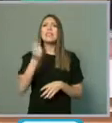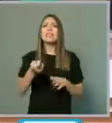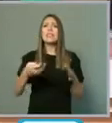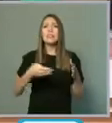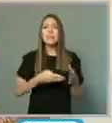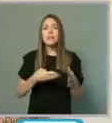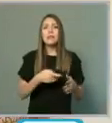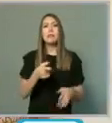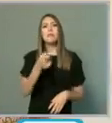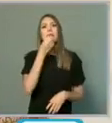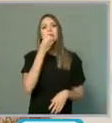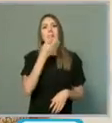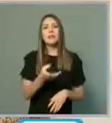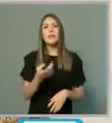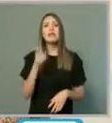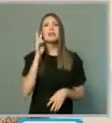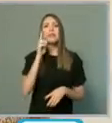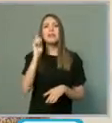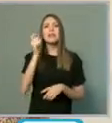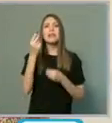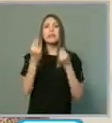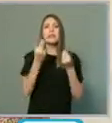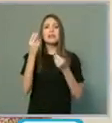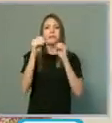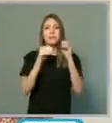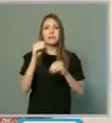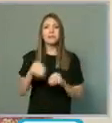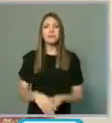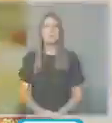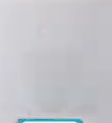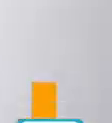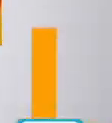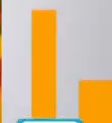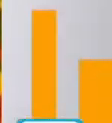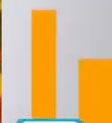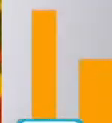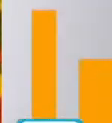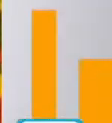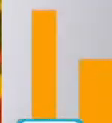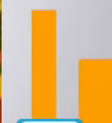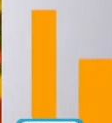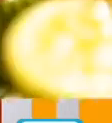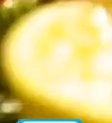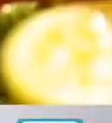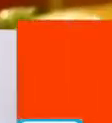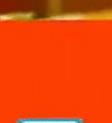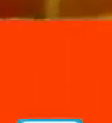sí. es una excelente opción. Así que, ¿qué te parece si vamos a ver los ingredientes? Me parece.